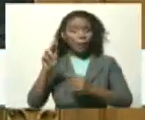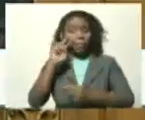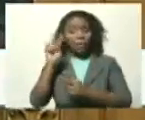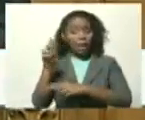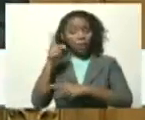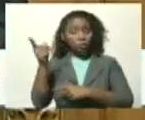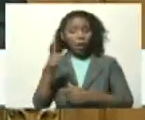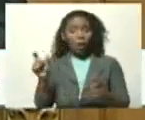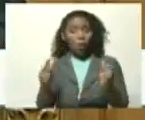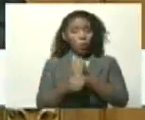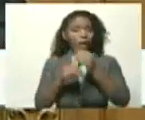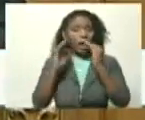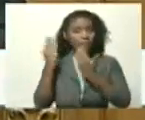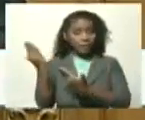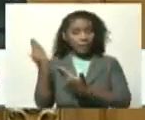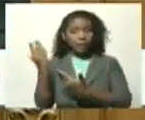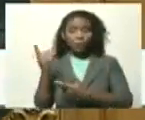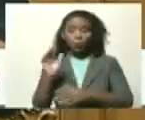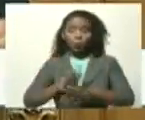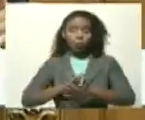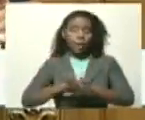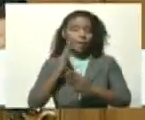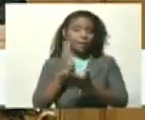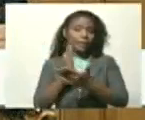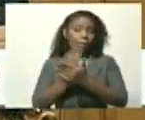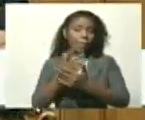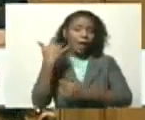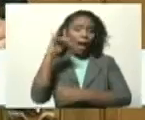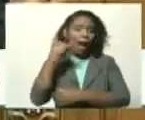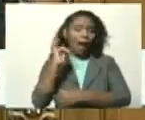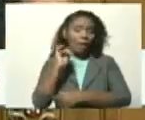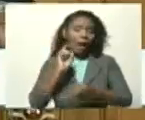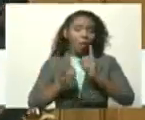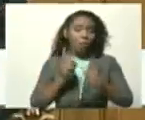Es difícil porque siempre prevalecen